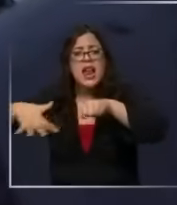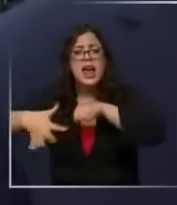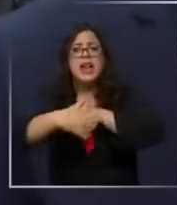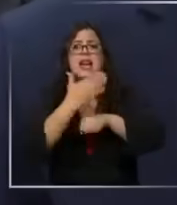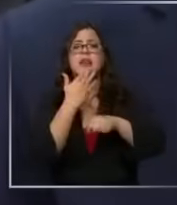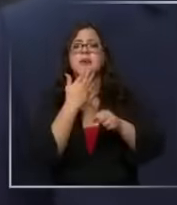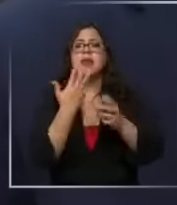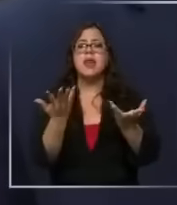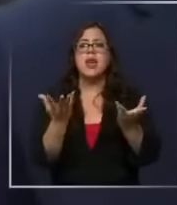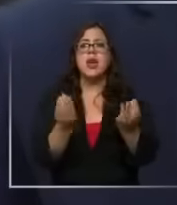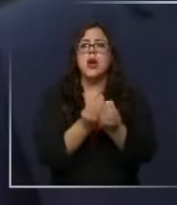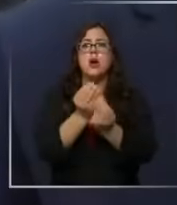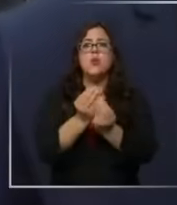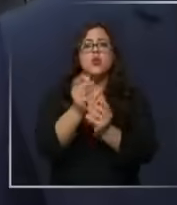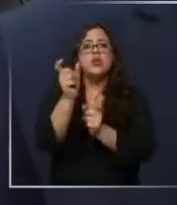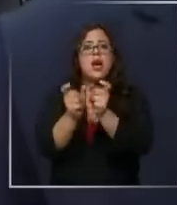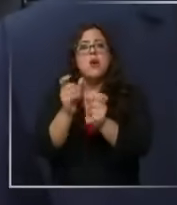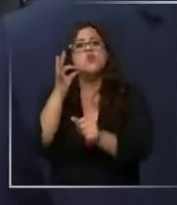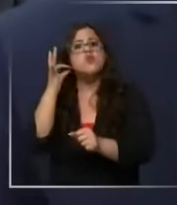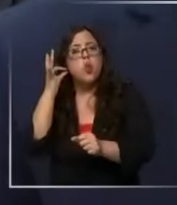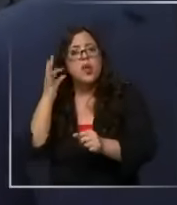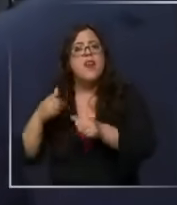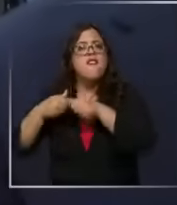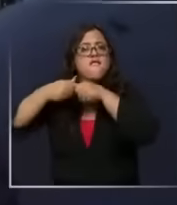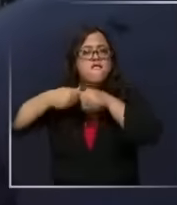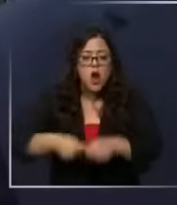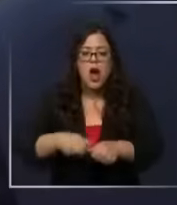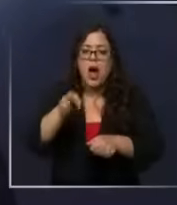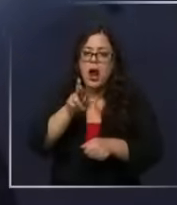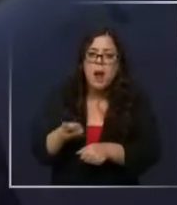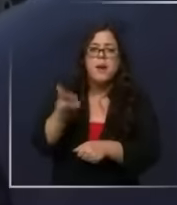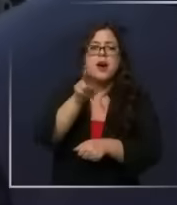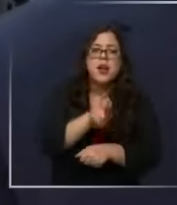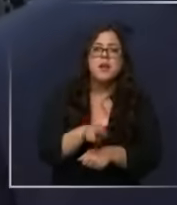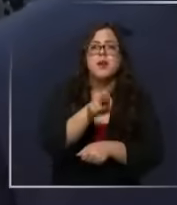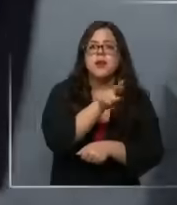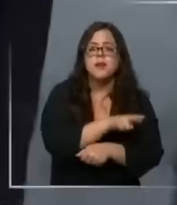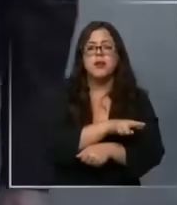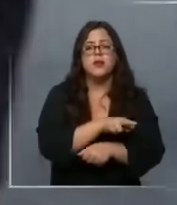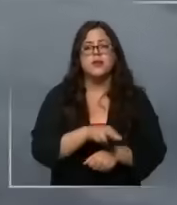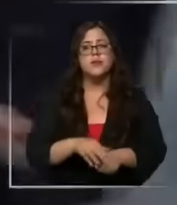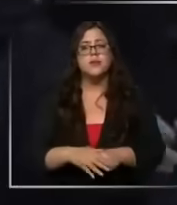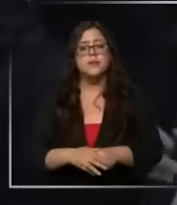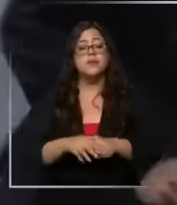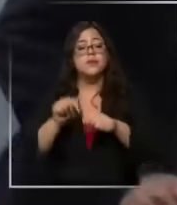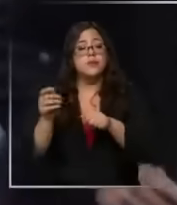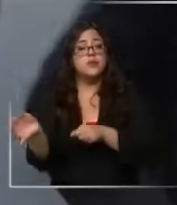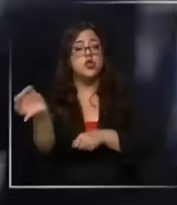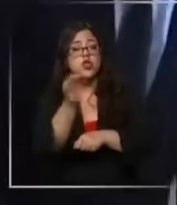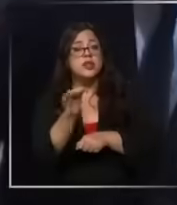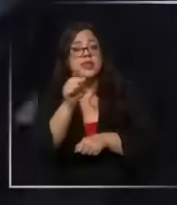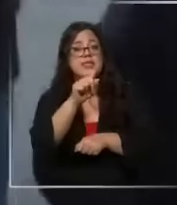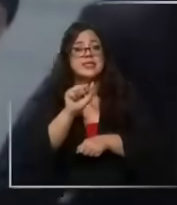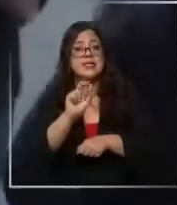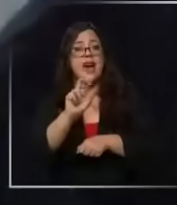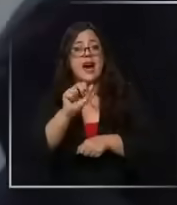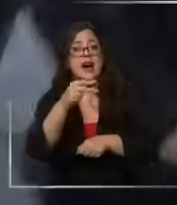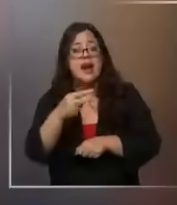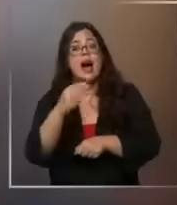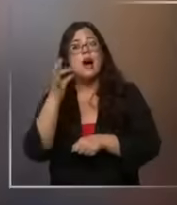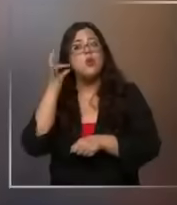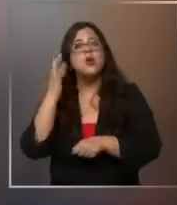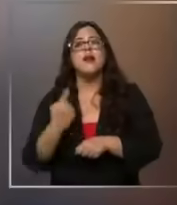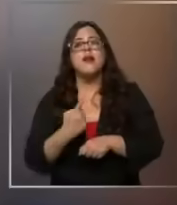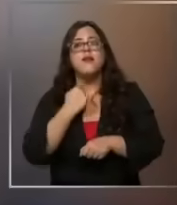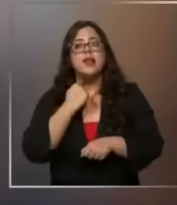flujo constante de chicas siendo violadas una y otra vez. La cruda declaración de Sarah Ramson, una de las